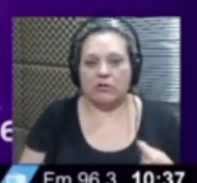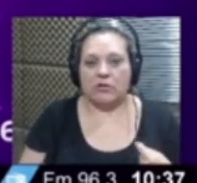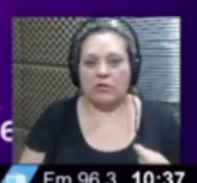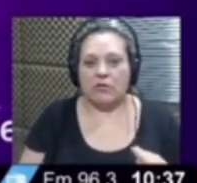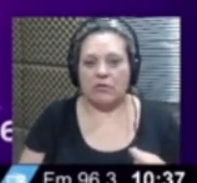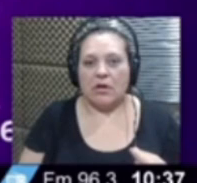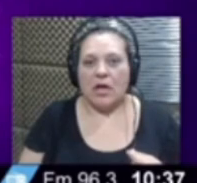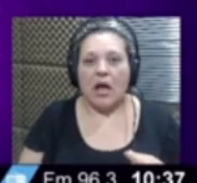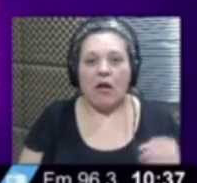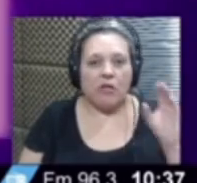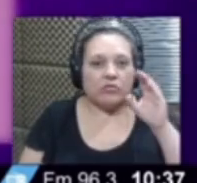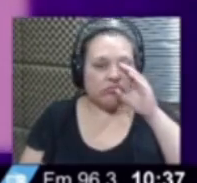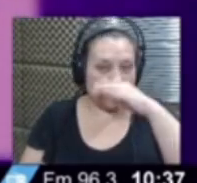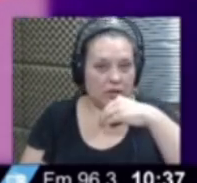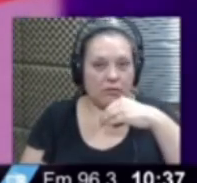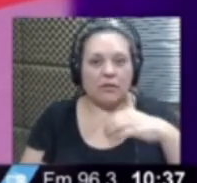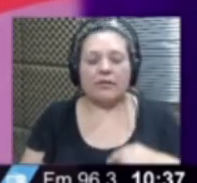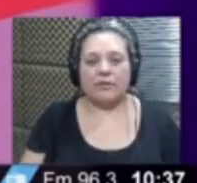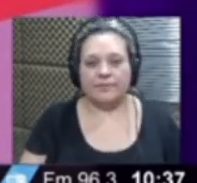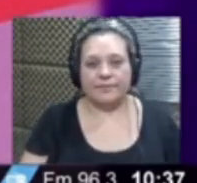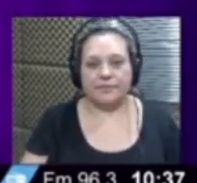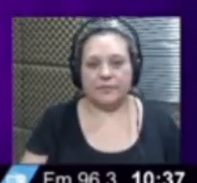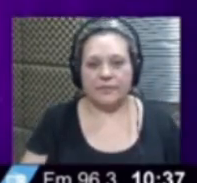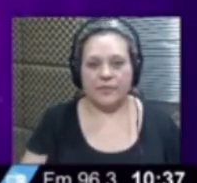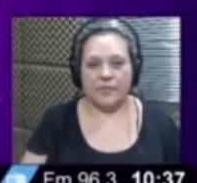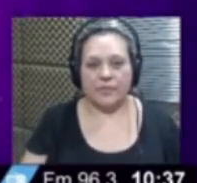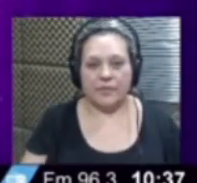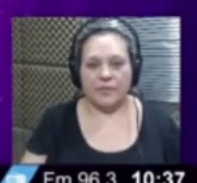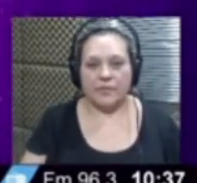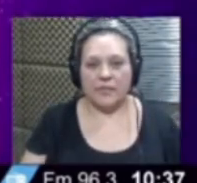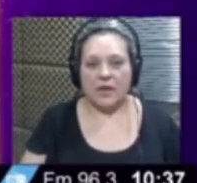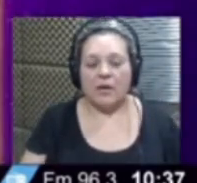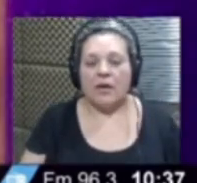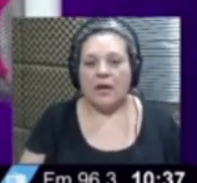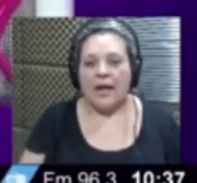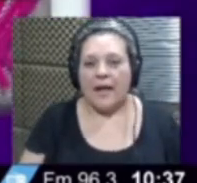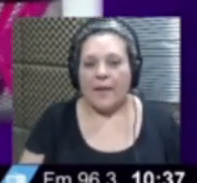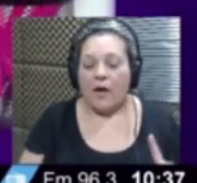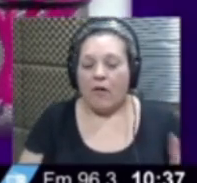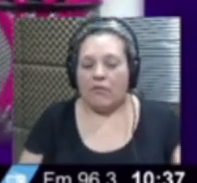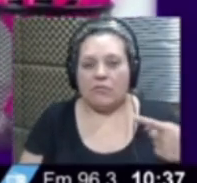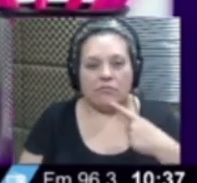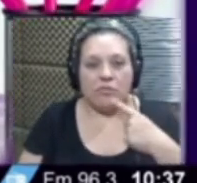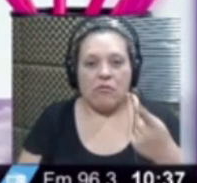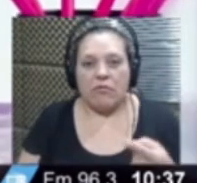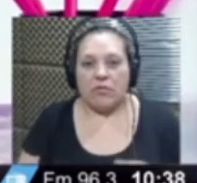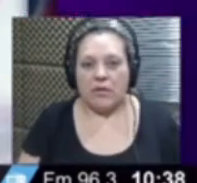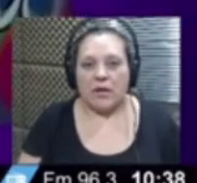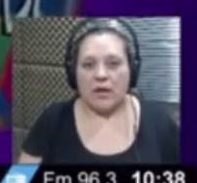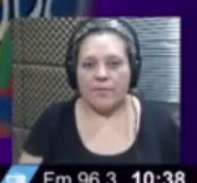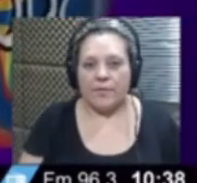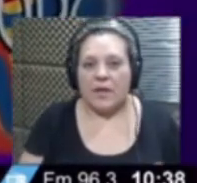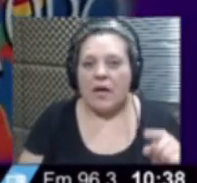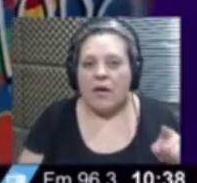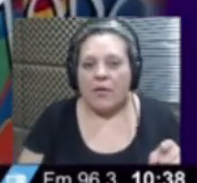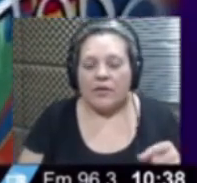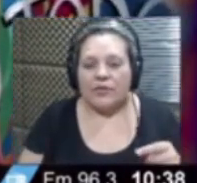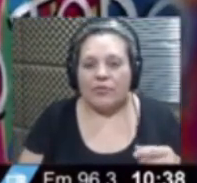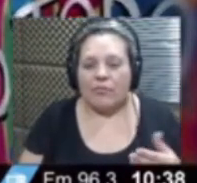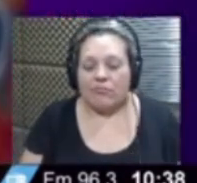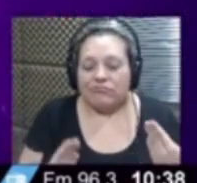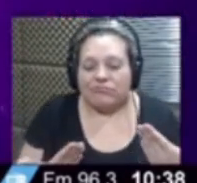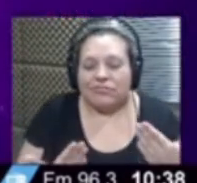Perfecto. exactamente. Leticia, y contame acerca de este movimiento panafricanista argentino y de Latinoamérica,